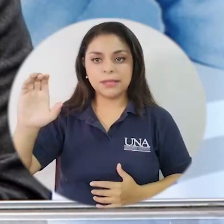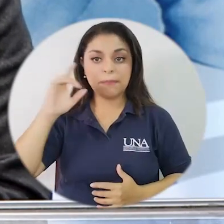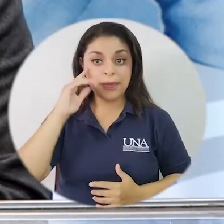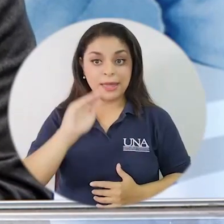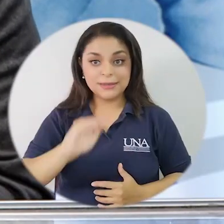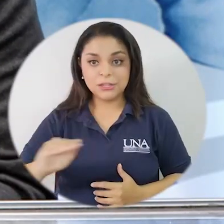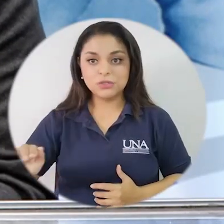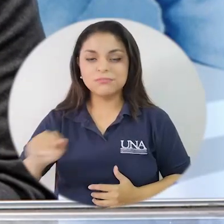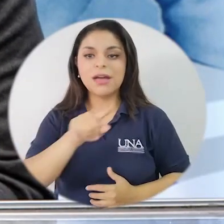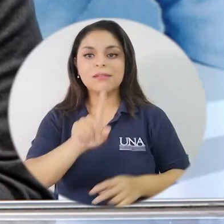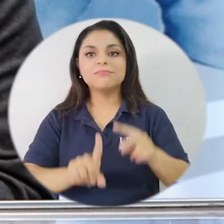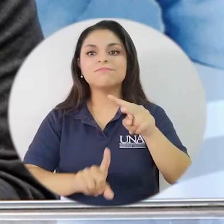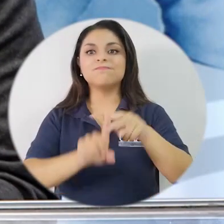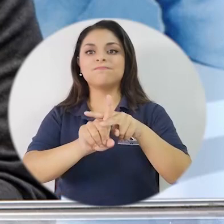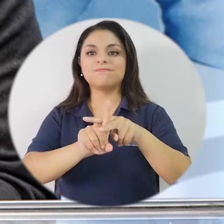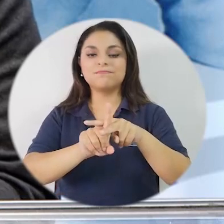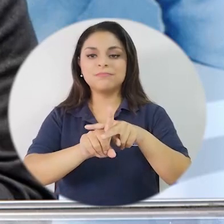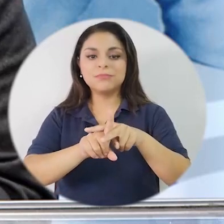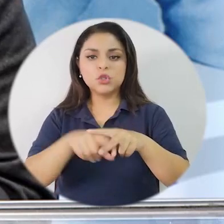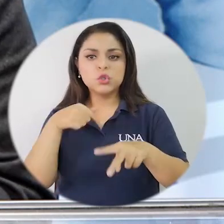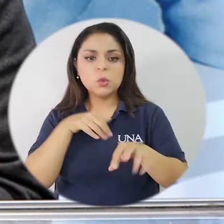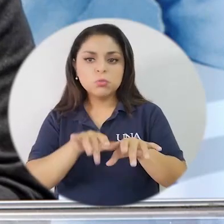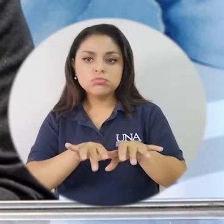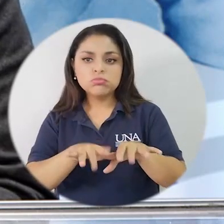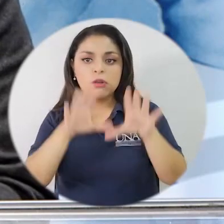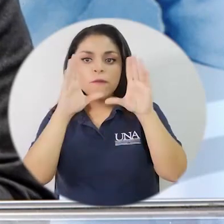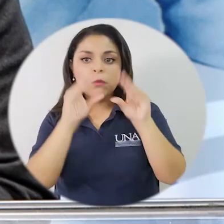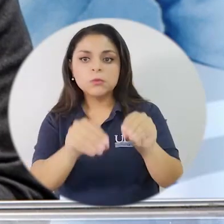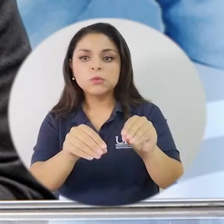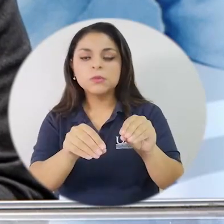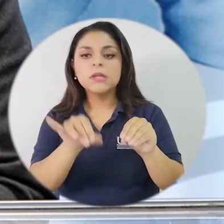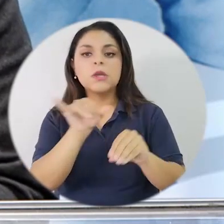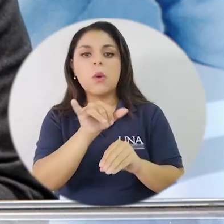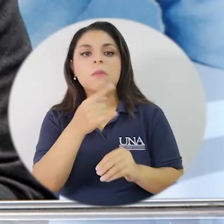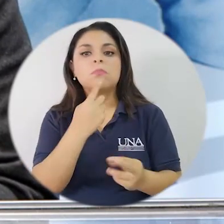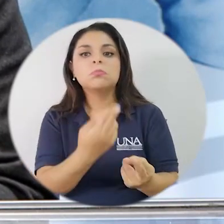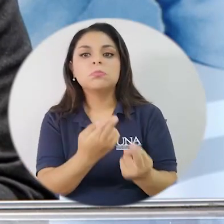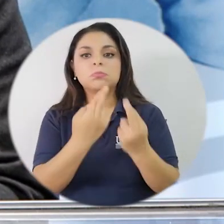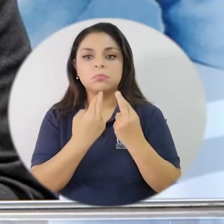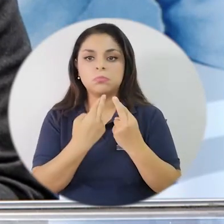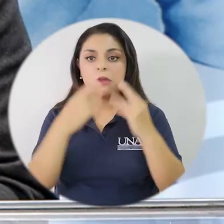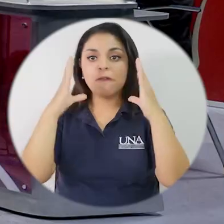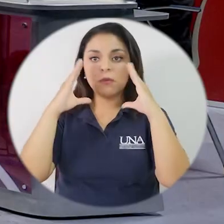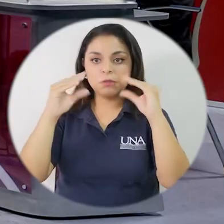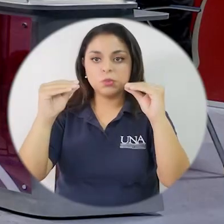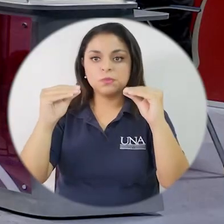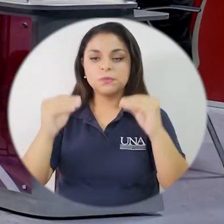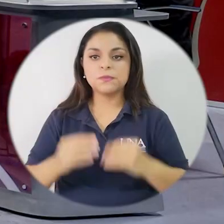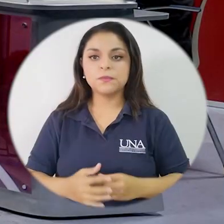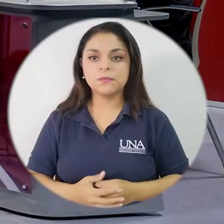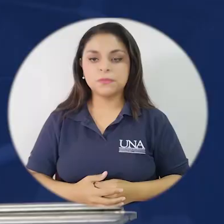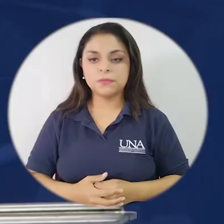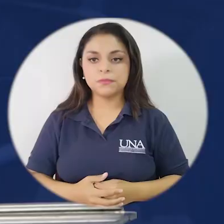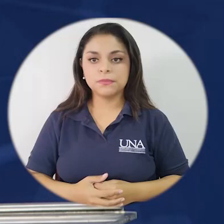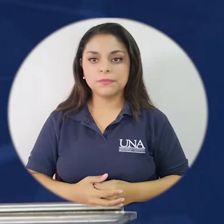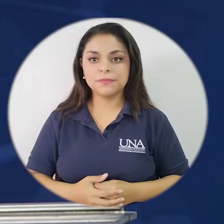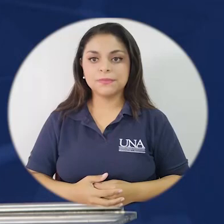los niños, y va a aparecer ahí, uno mete los datos y también le puede dar la información como tal.